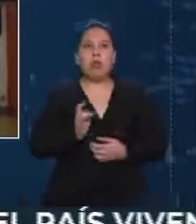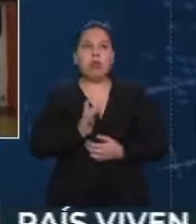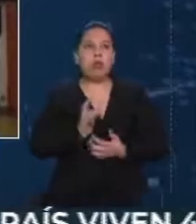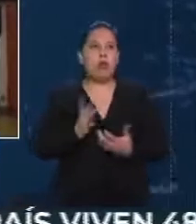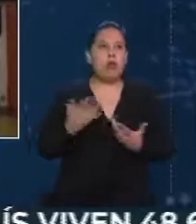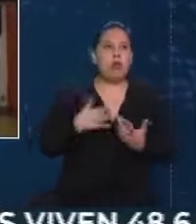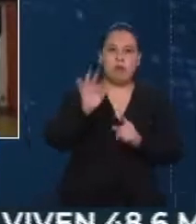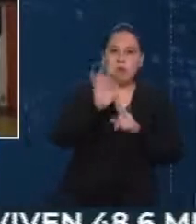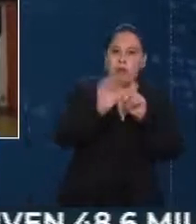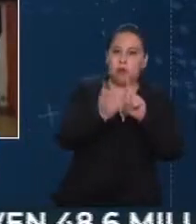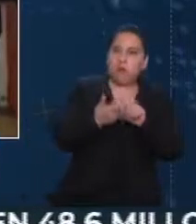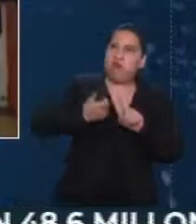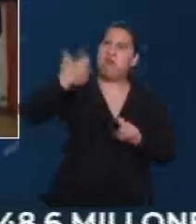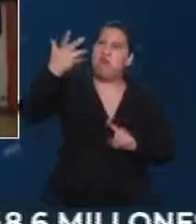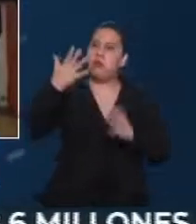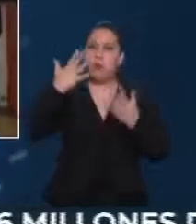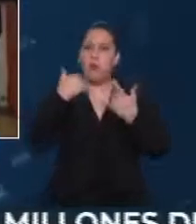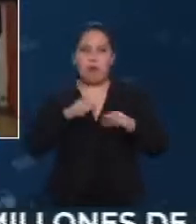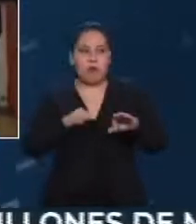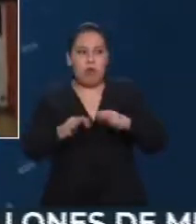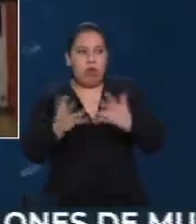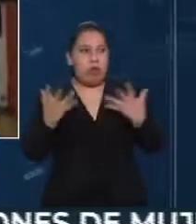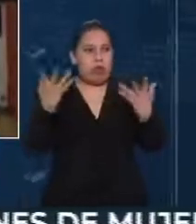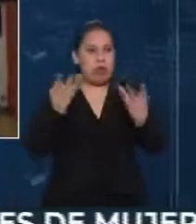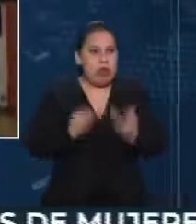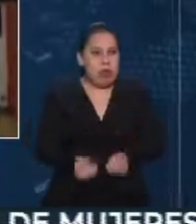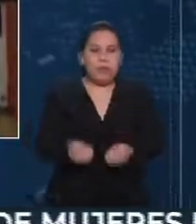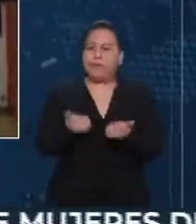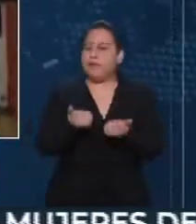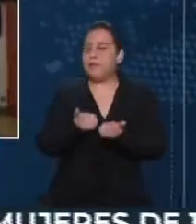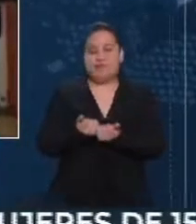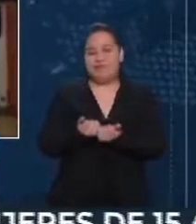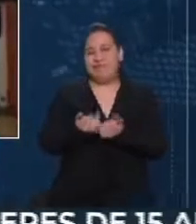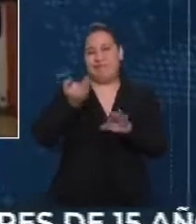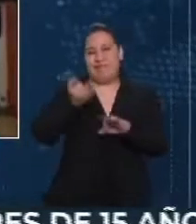para tener dudas serias de que este